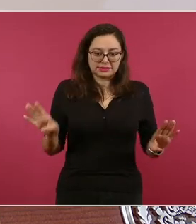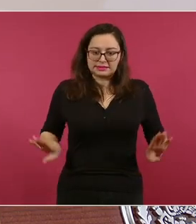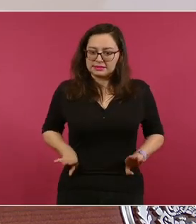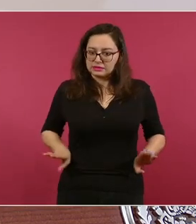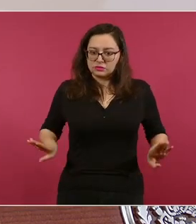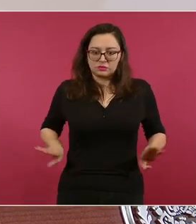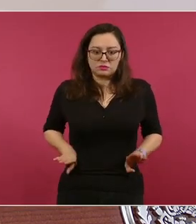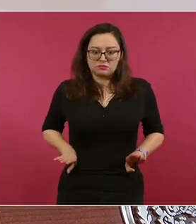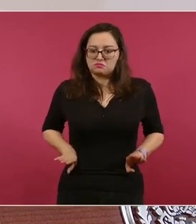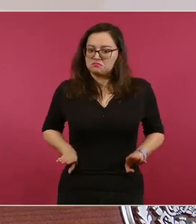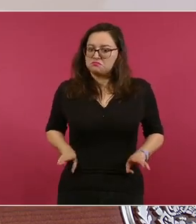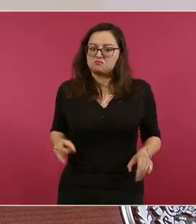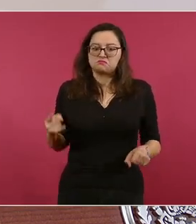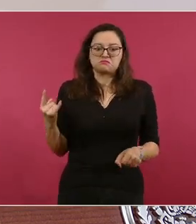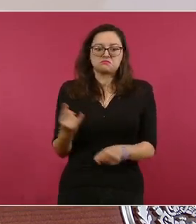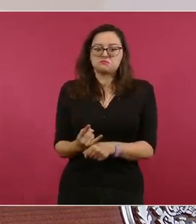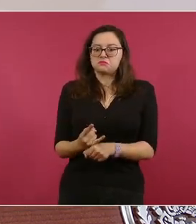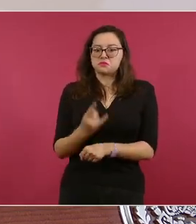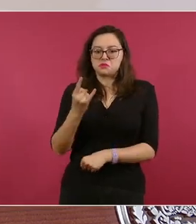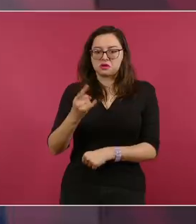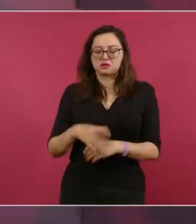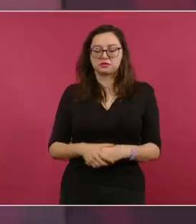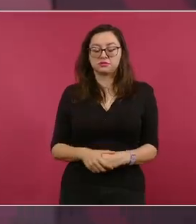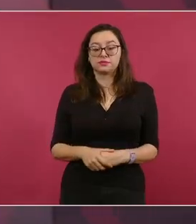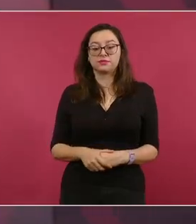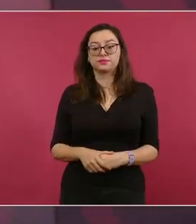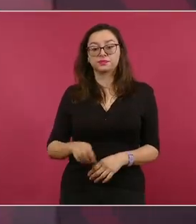En la plática que tuve con el presidente Lula,